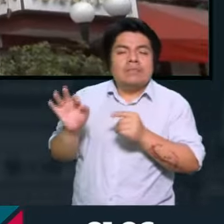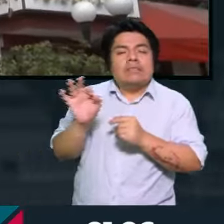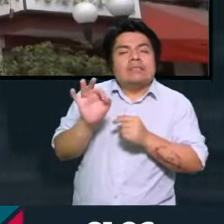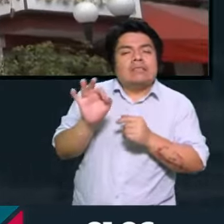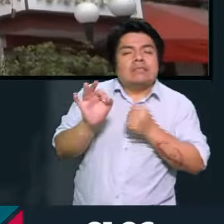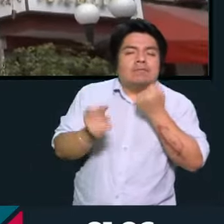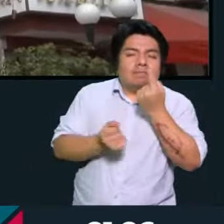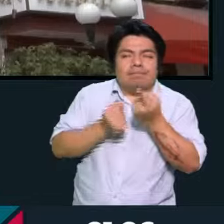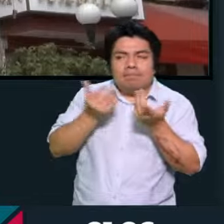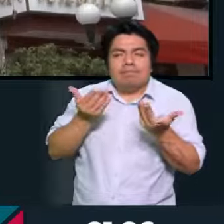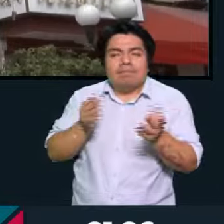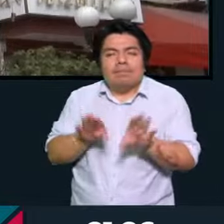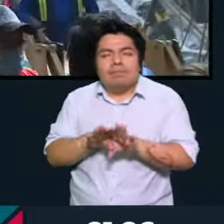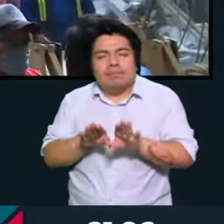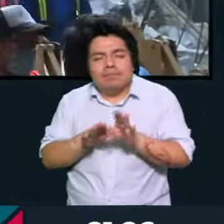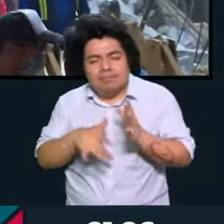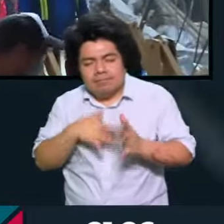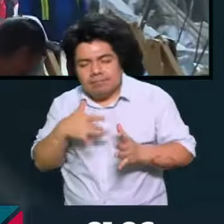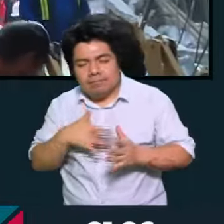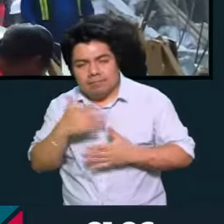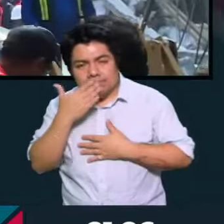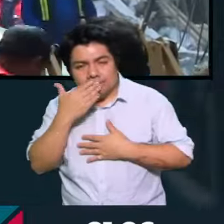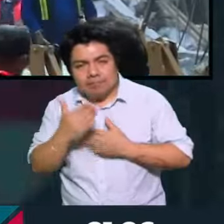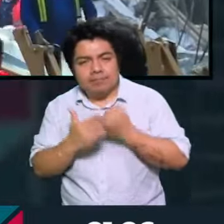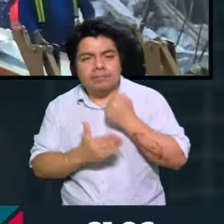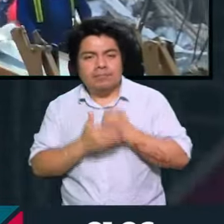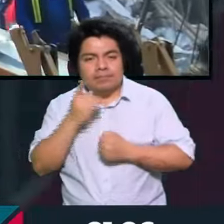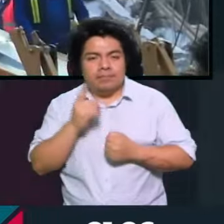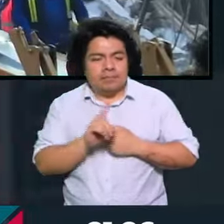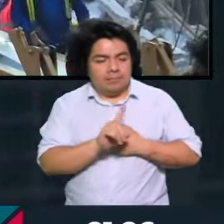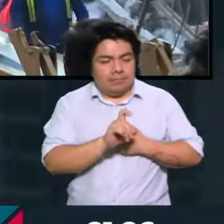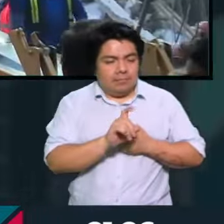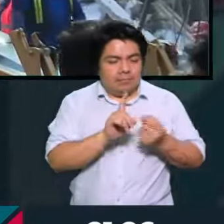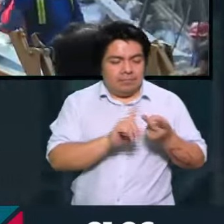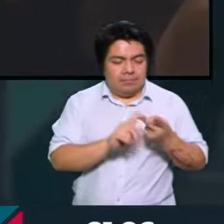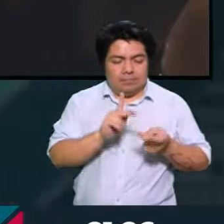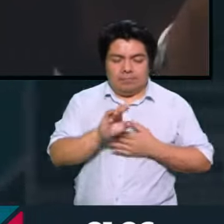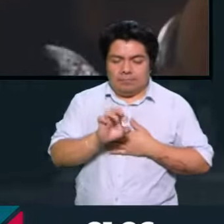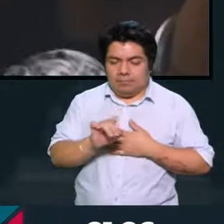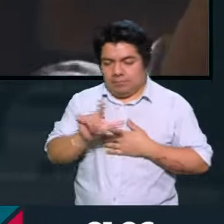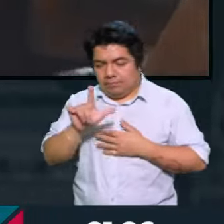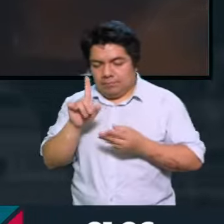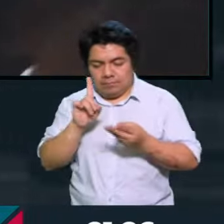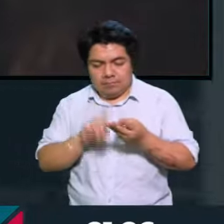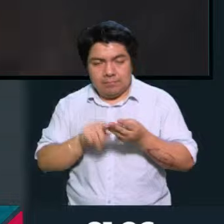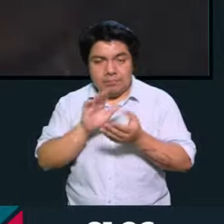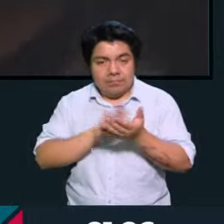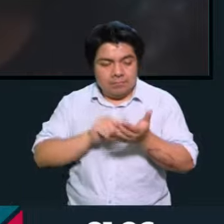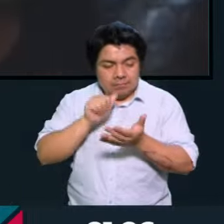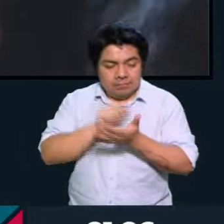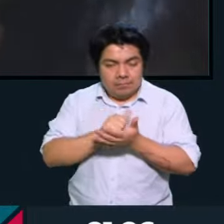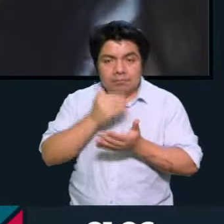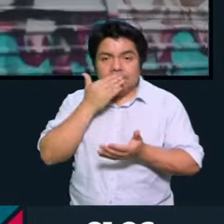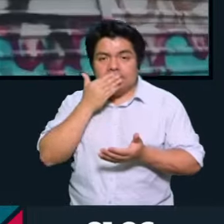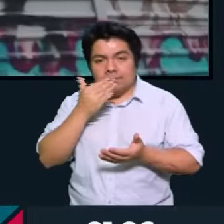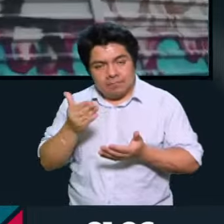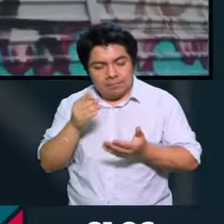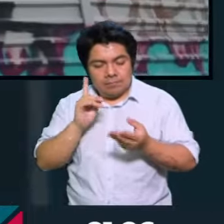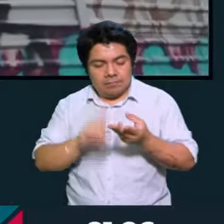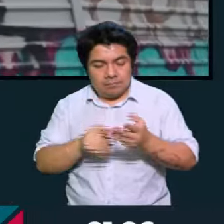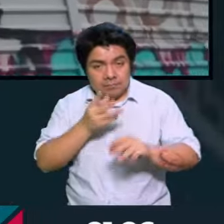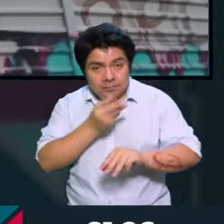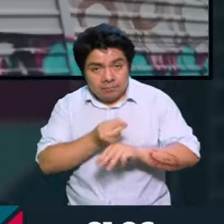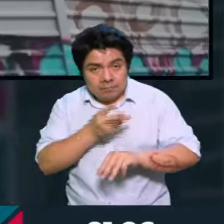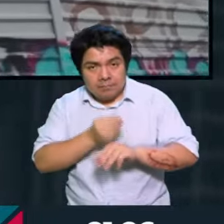generosos en el sentido de que hay condonaciones de agua y predial, facilidades para escriturar, reconstrucción o rehabilitación